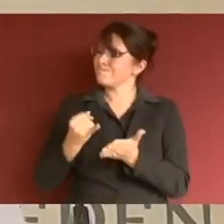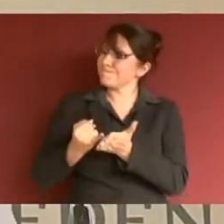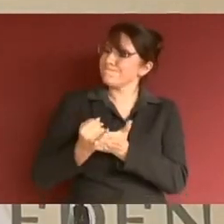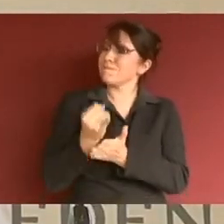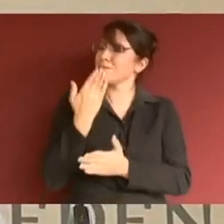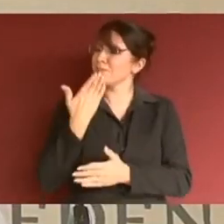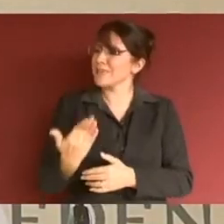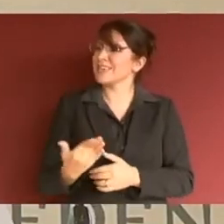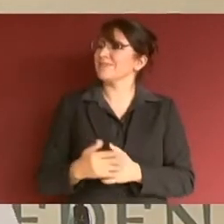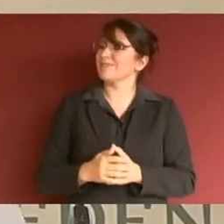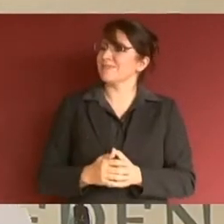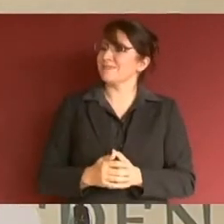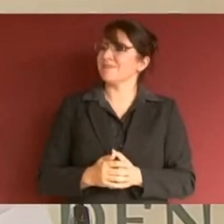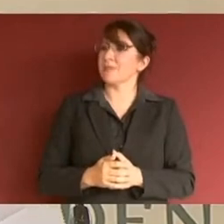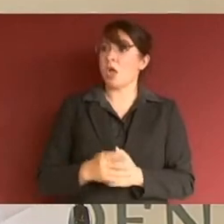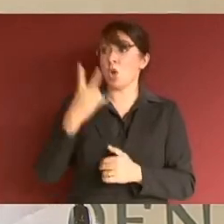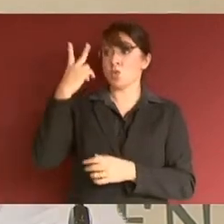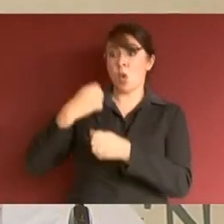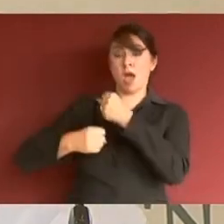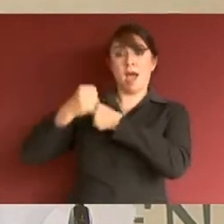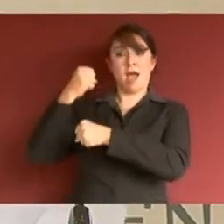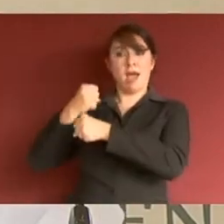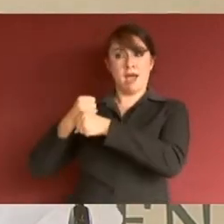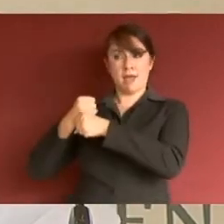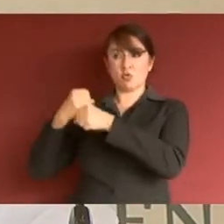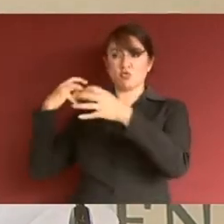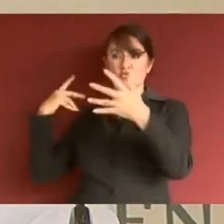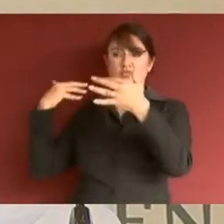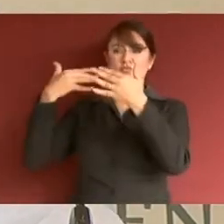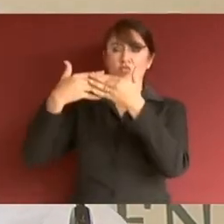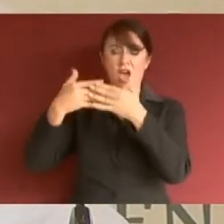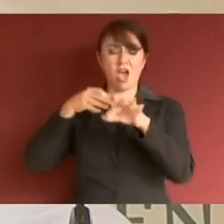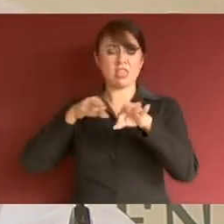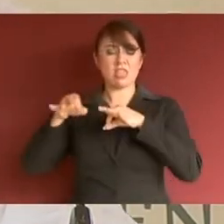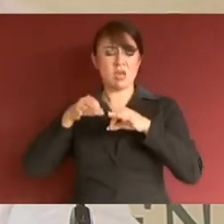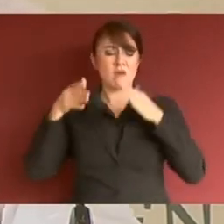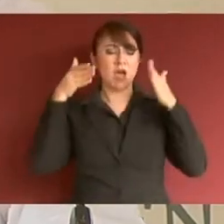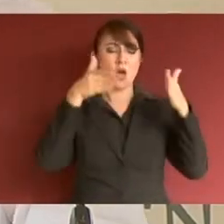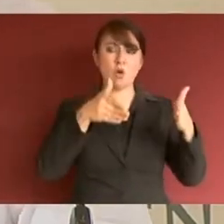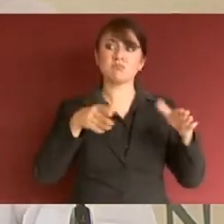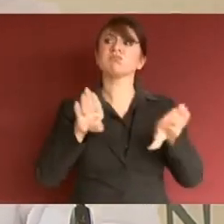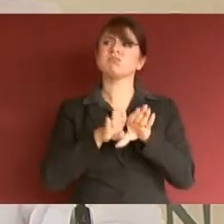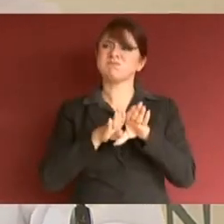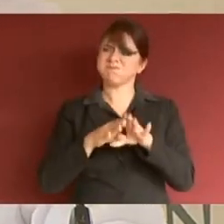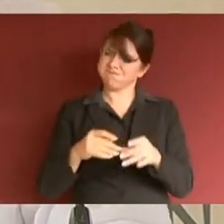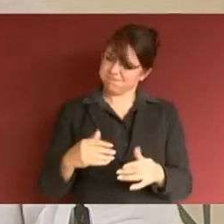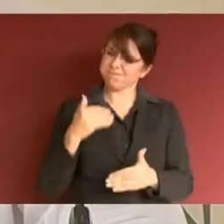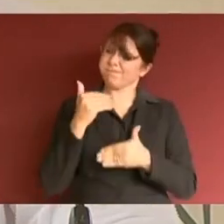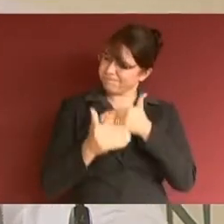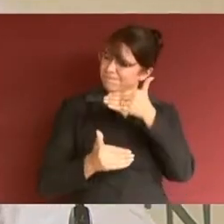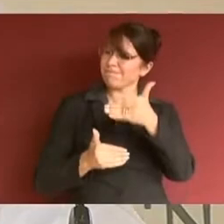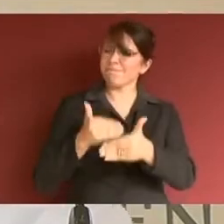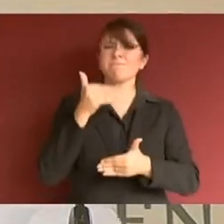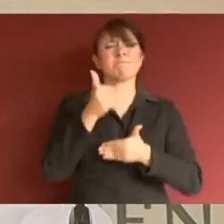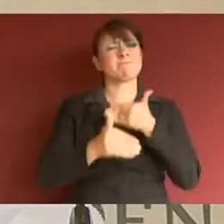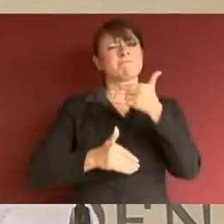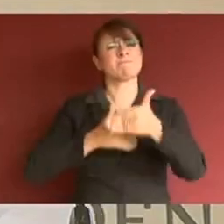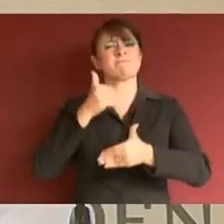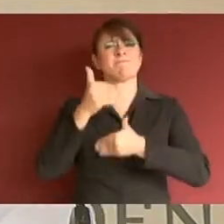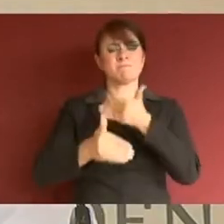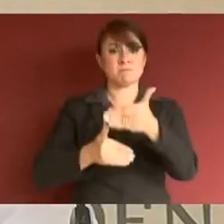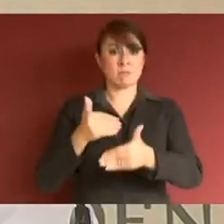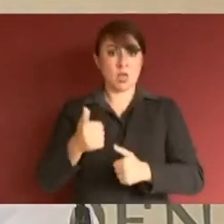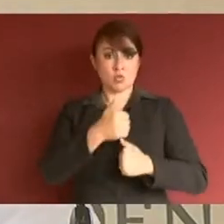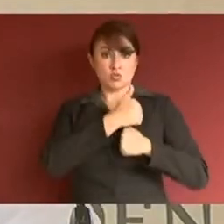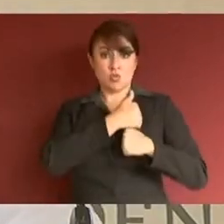Desde hace 2 años, la dinámica de trabajo en este Canal Centenario se siente intensa. La incorporación del